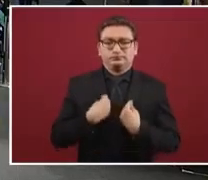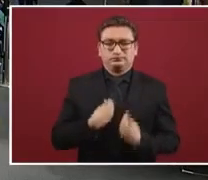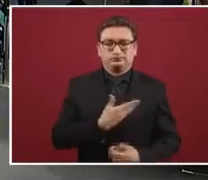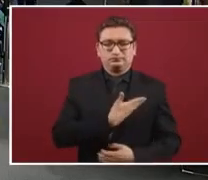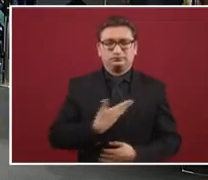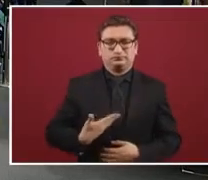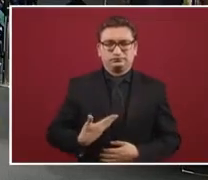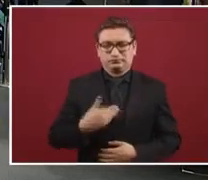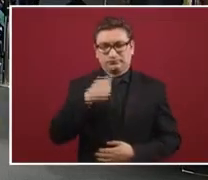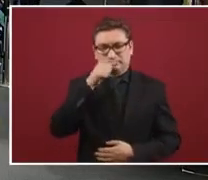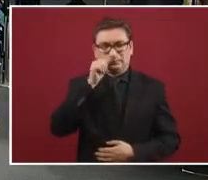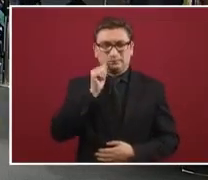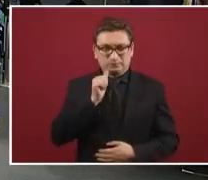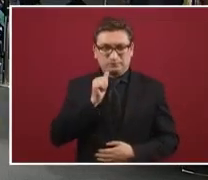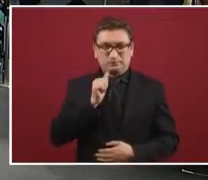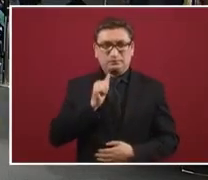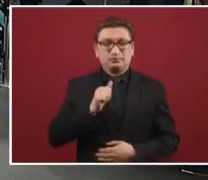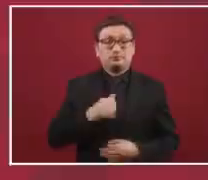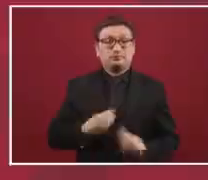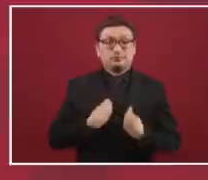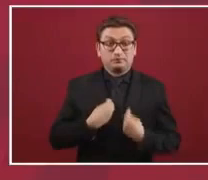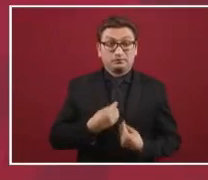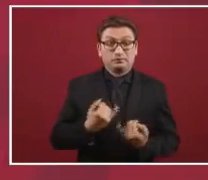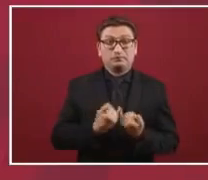presidente Juárez es